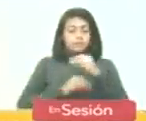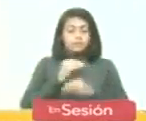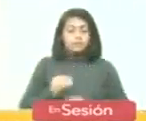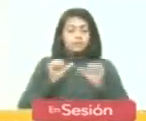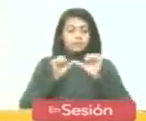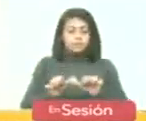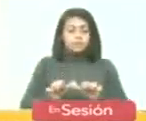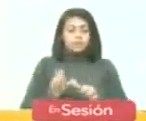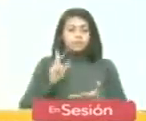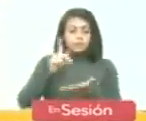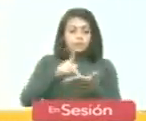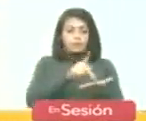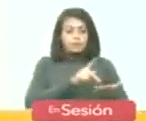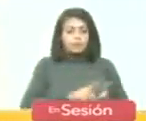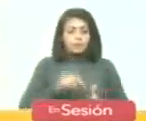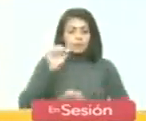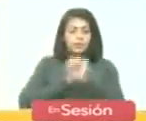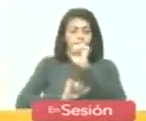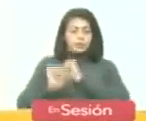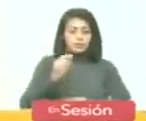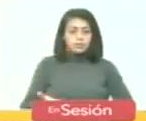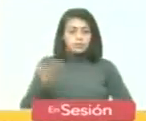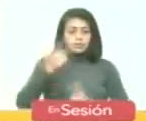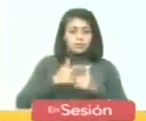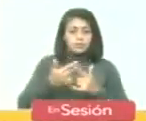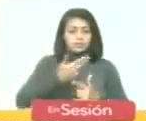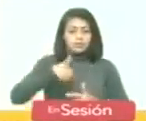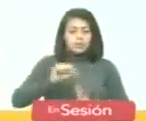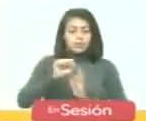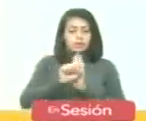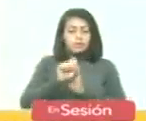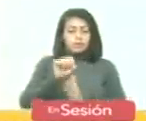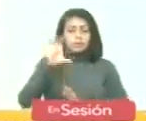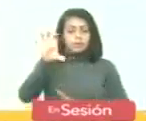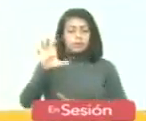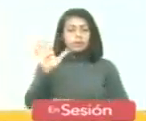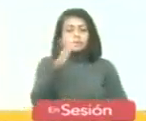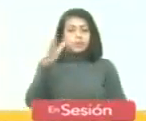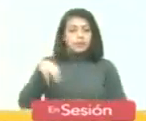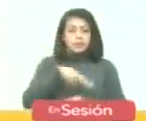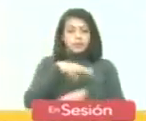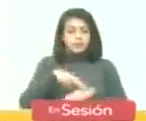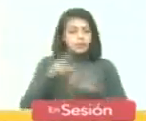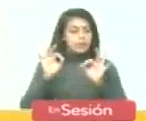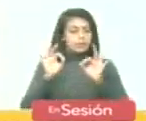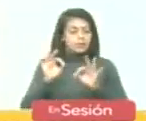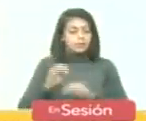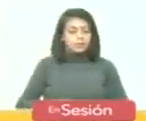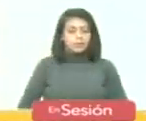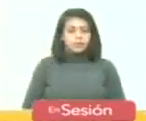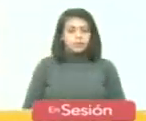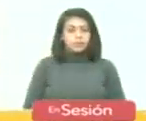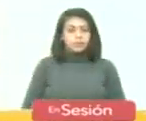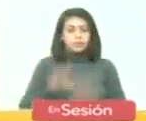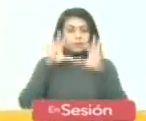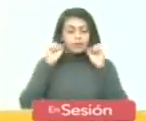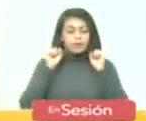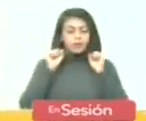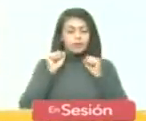esta intervención la defensa y reivindicación de nuestros símbolos patrios y de la bandera nacional específicamente, entendiendo